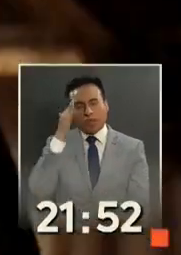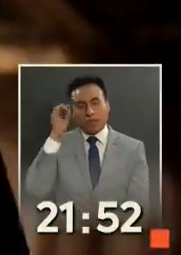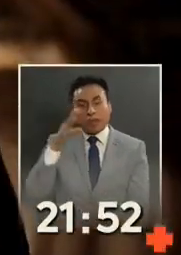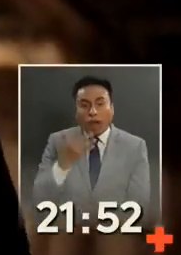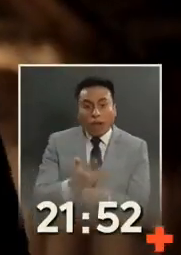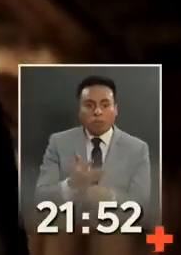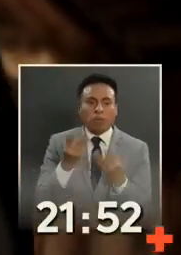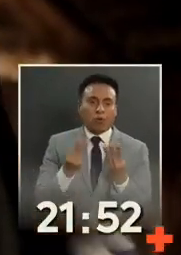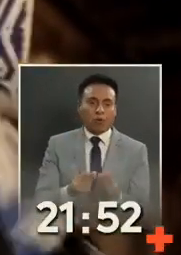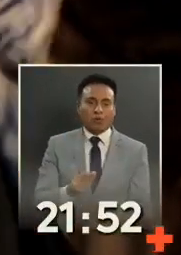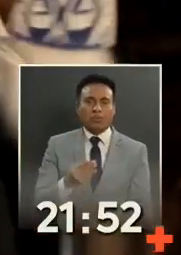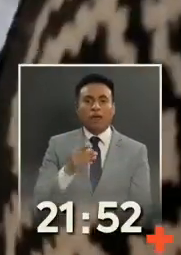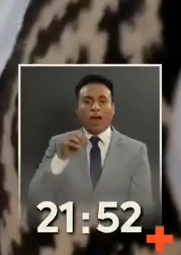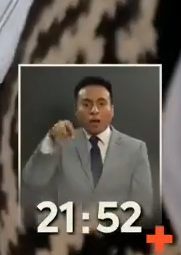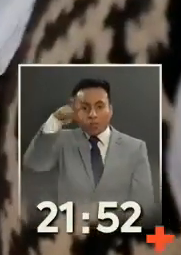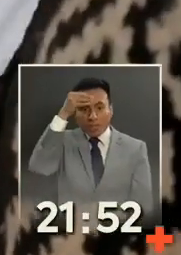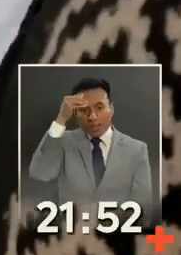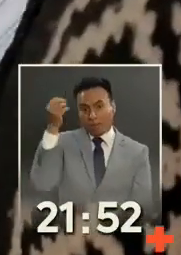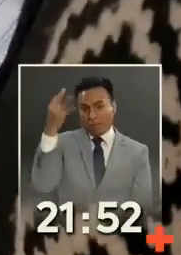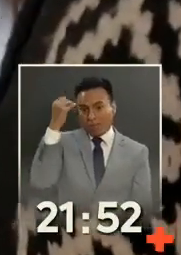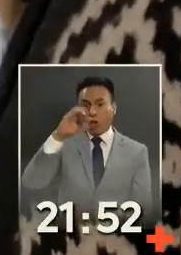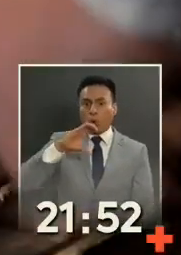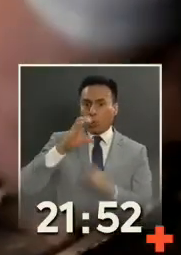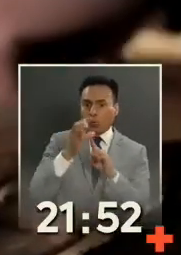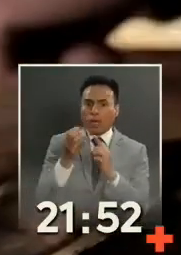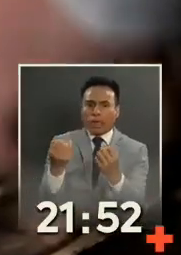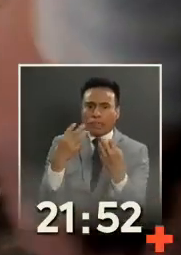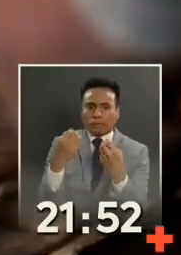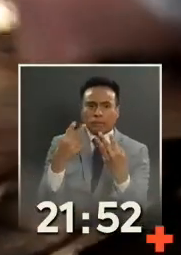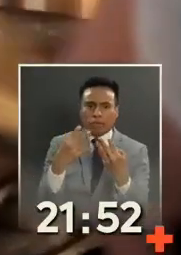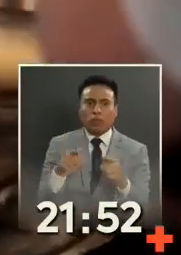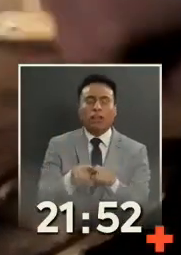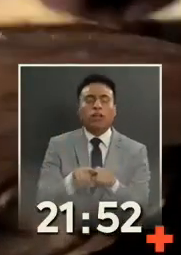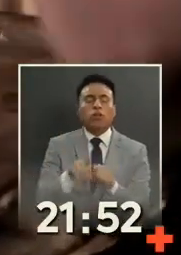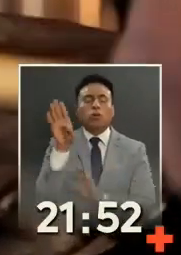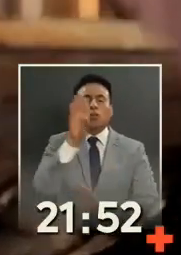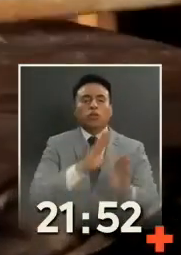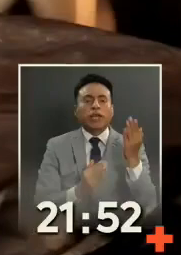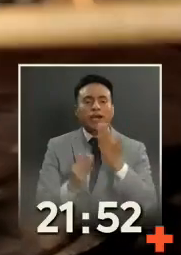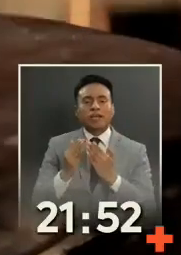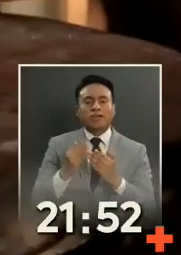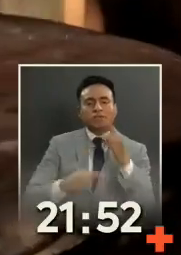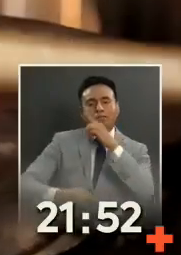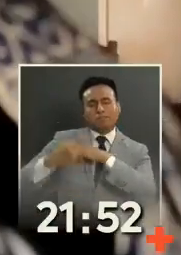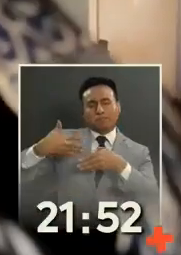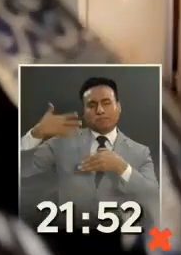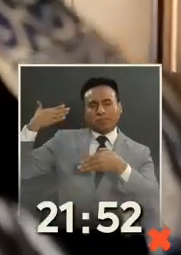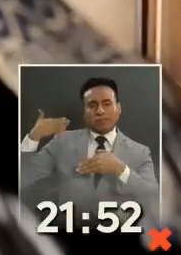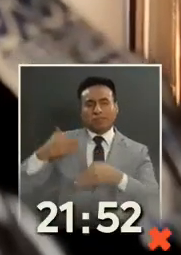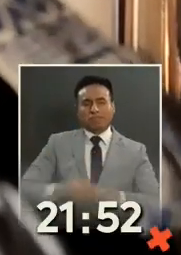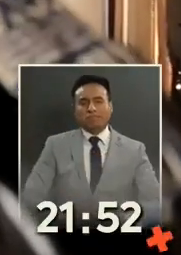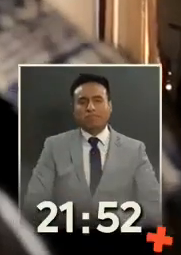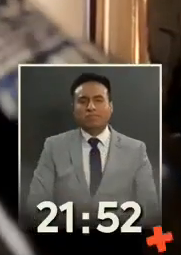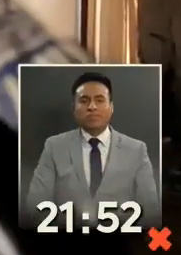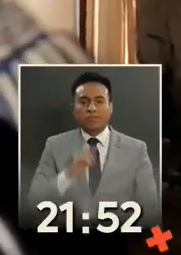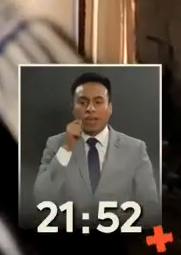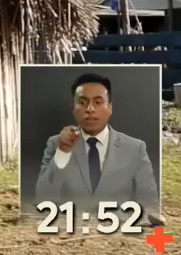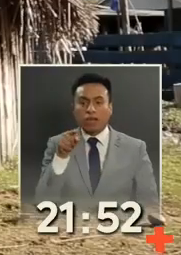y aprender de una cultura que nos sigue enseñando a cuidar nuestras raíces. Esas que